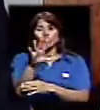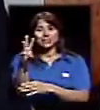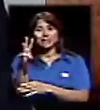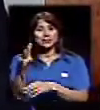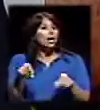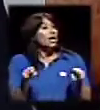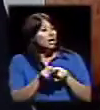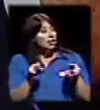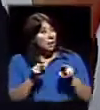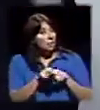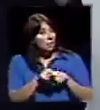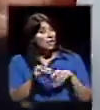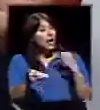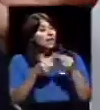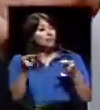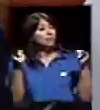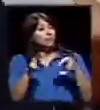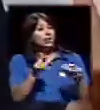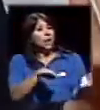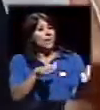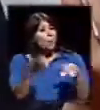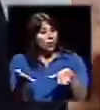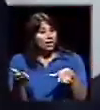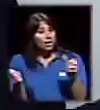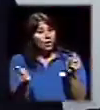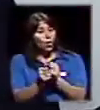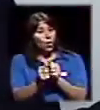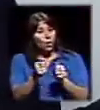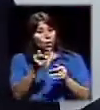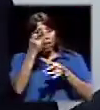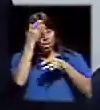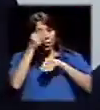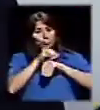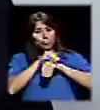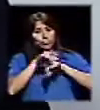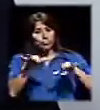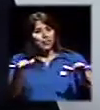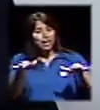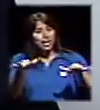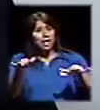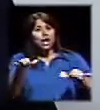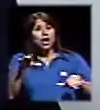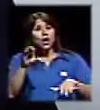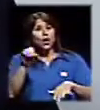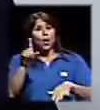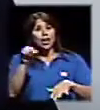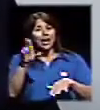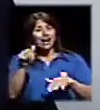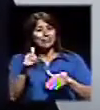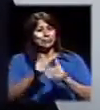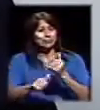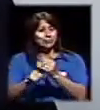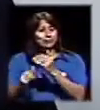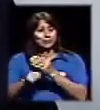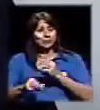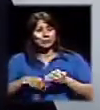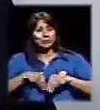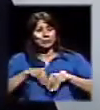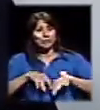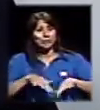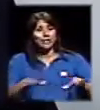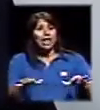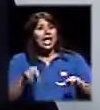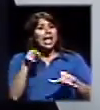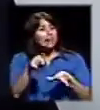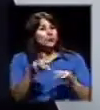la muerte y sobre todo la muerte de salud pública. El cólera mató mucho más que los